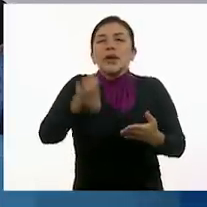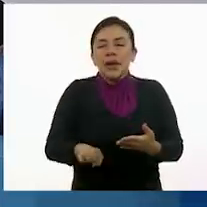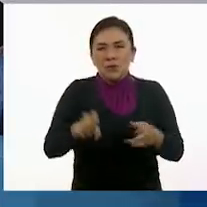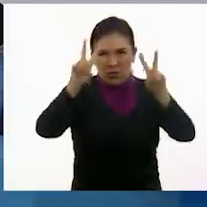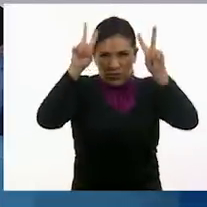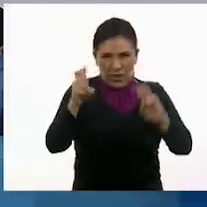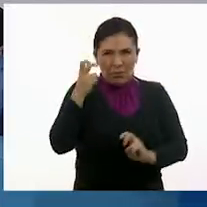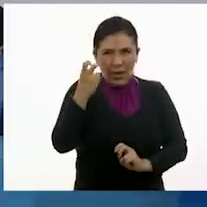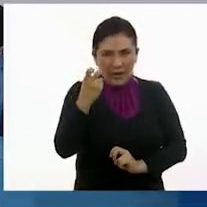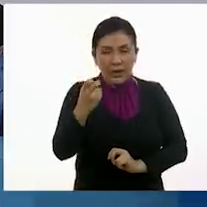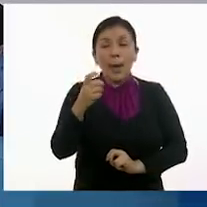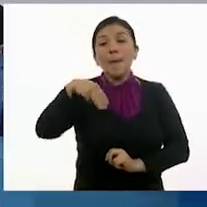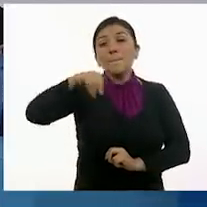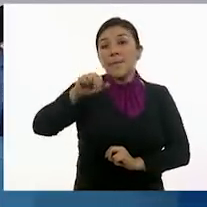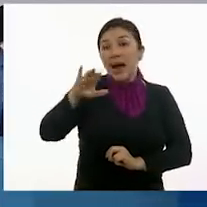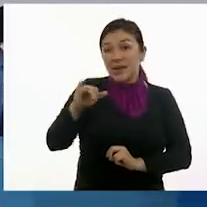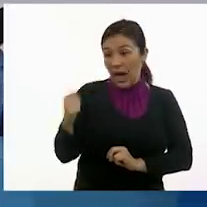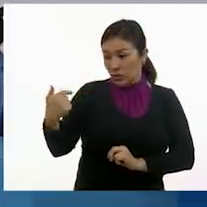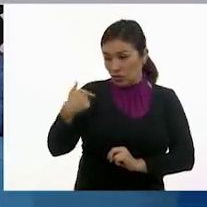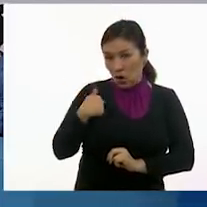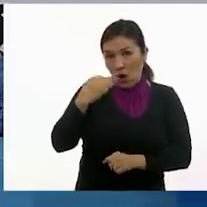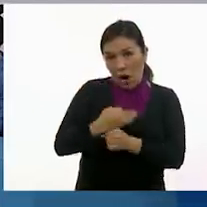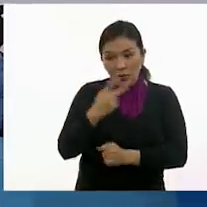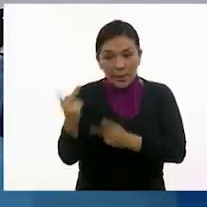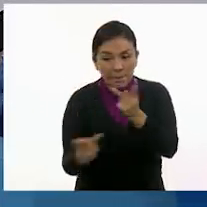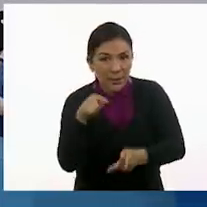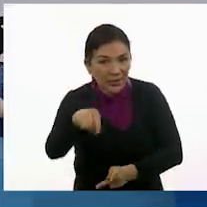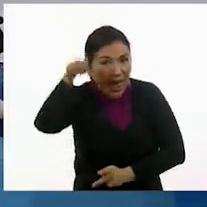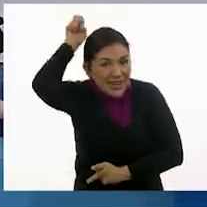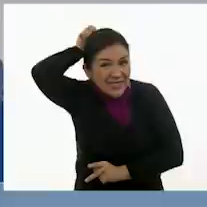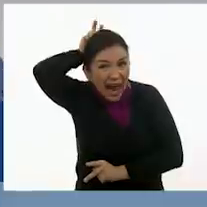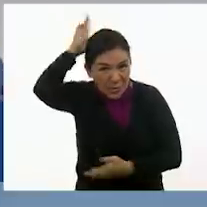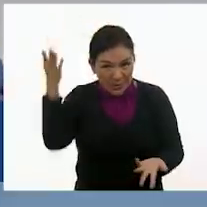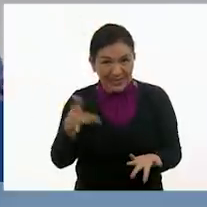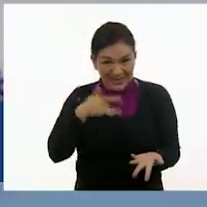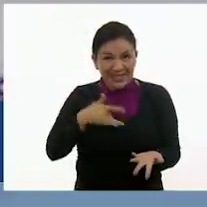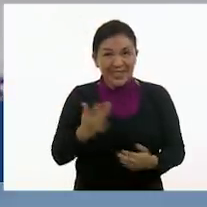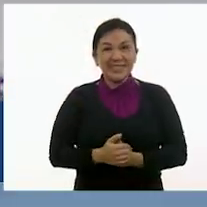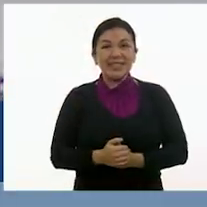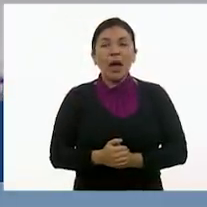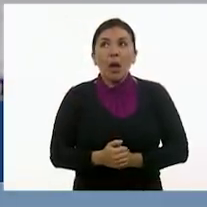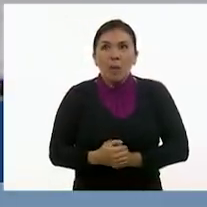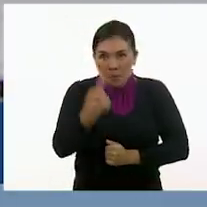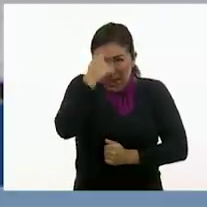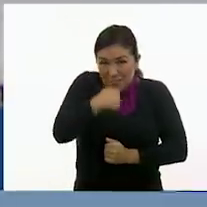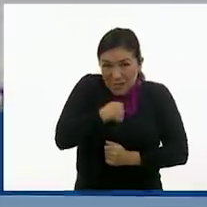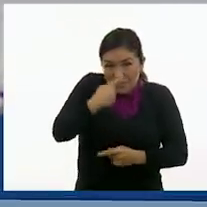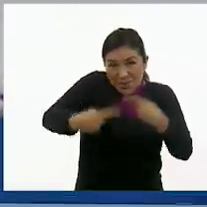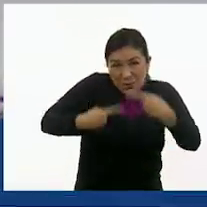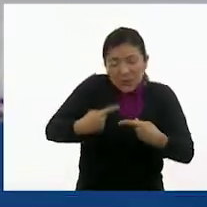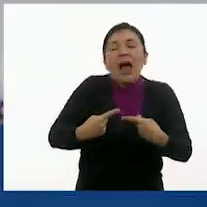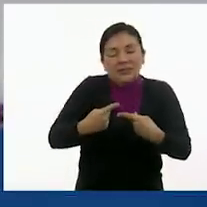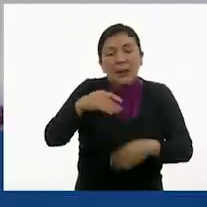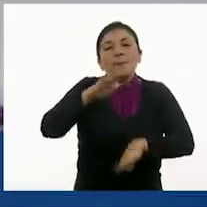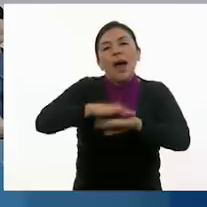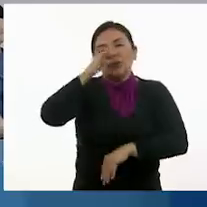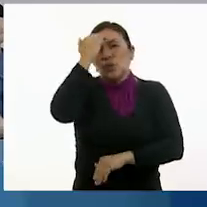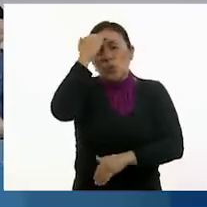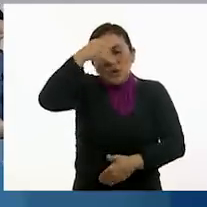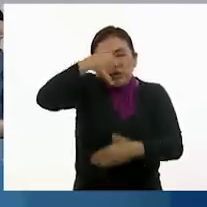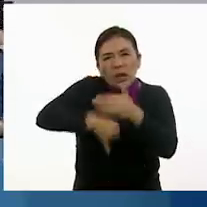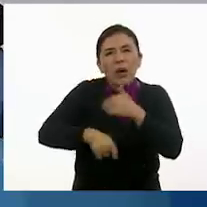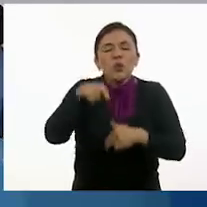este tema, María y yo te vamos a hacer unas preguntas, Raúl. ¿Te parece? ¿A mí? Sí. Para sí. saber un poquito más de ti, van a